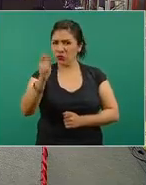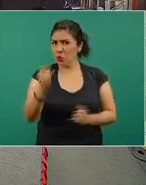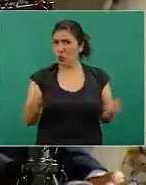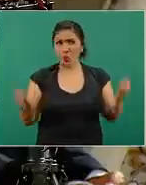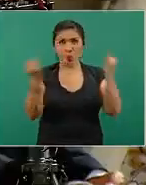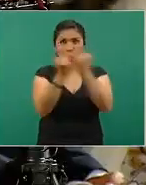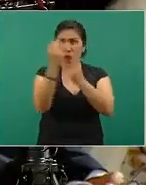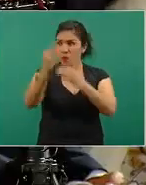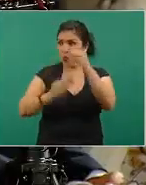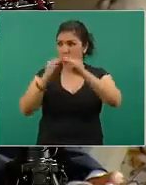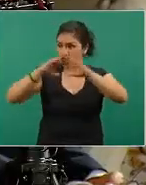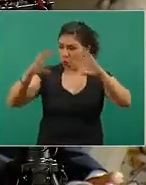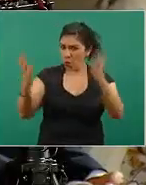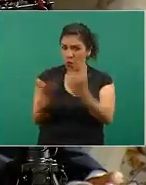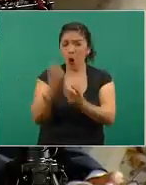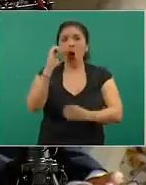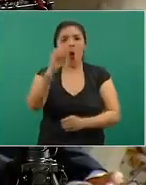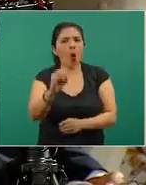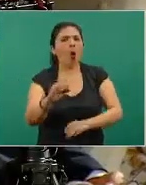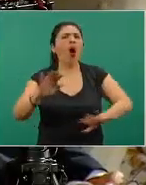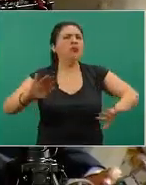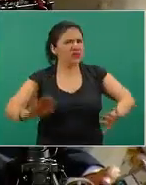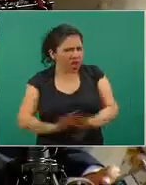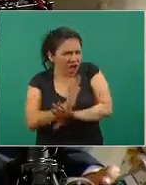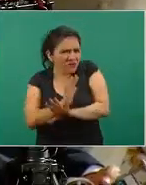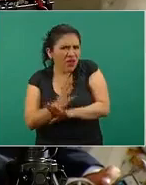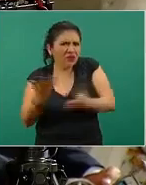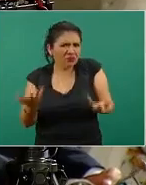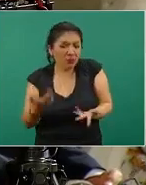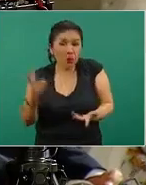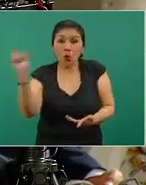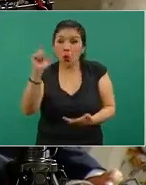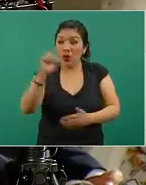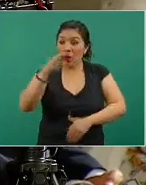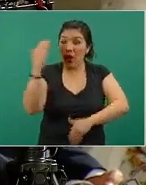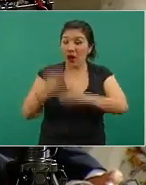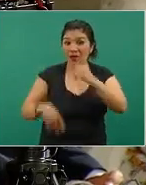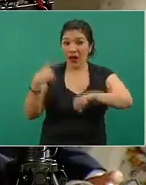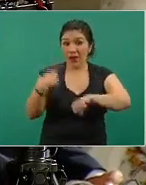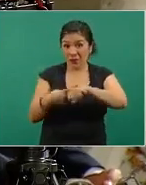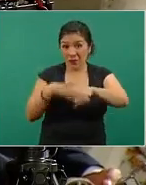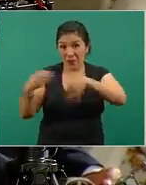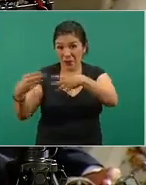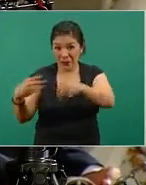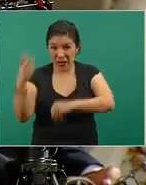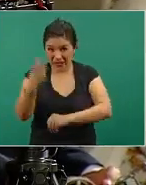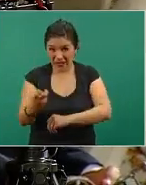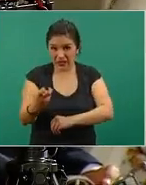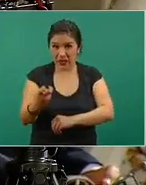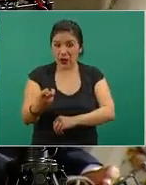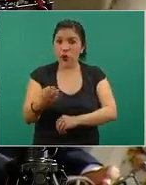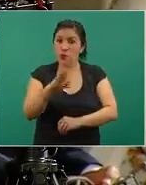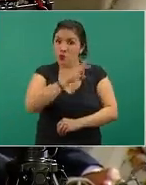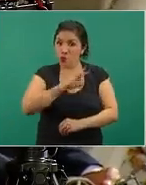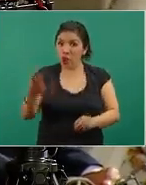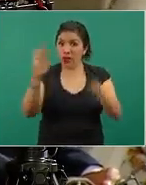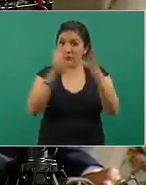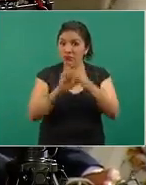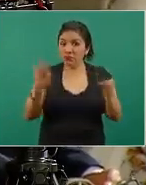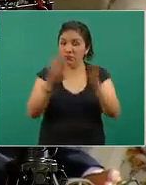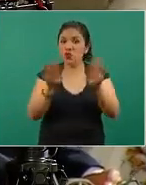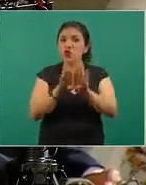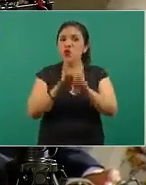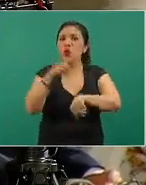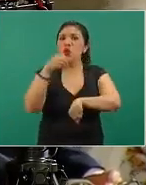al final, cuando termine la pandemia, ¿se va a describir con un número